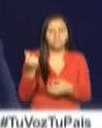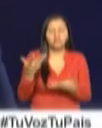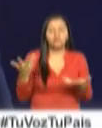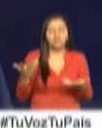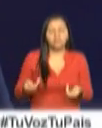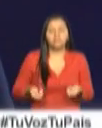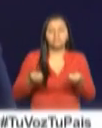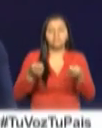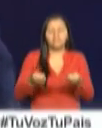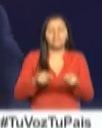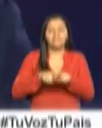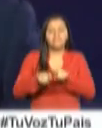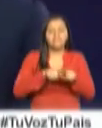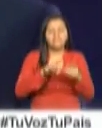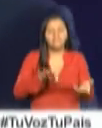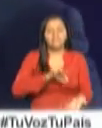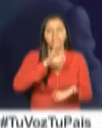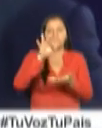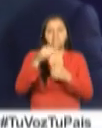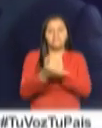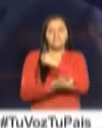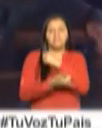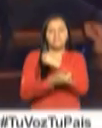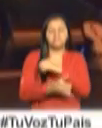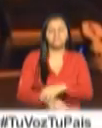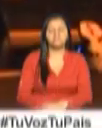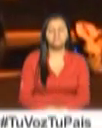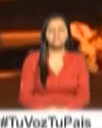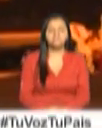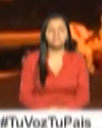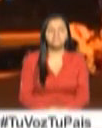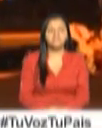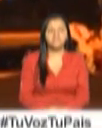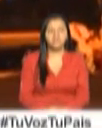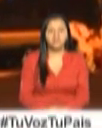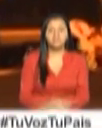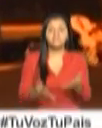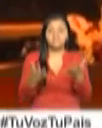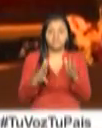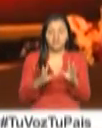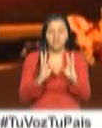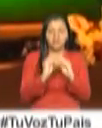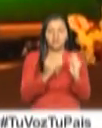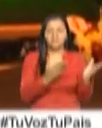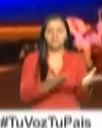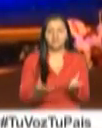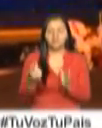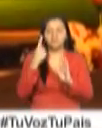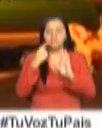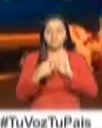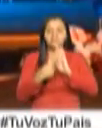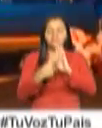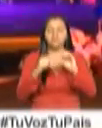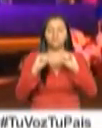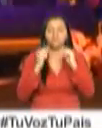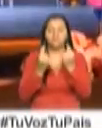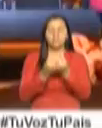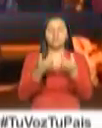entrenar para representar a su país. Como parte del evento, se presentó el grupo ecuatoriano Anima